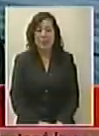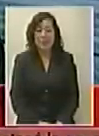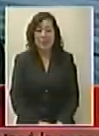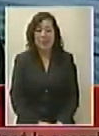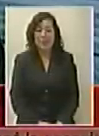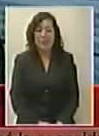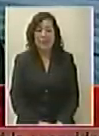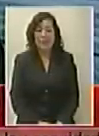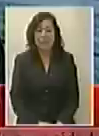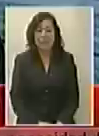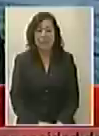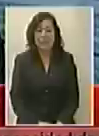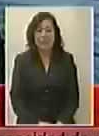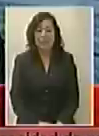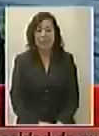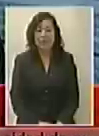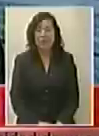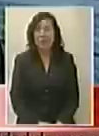participación